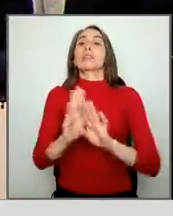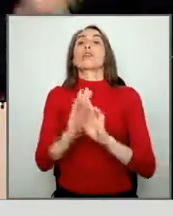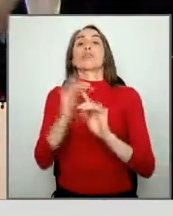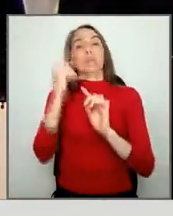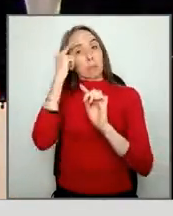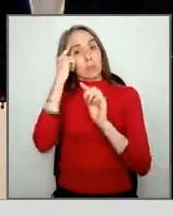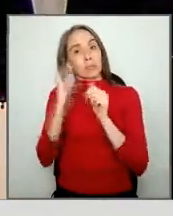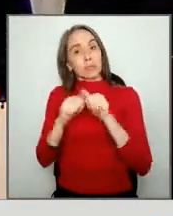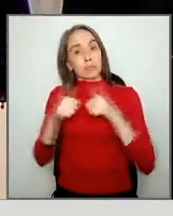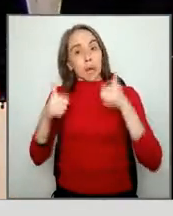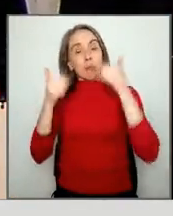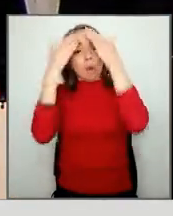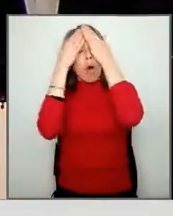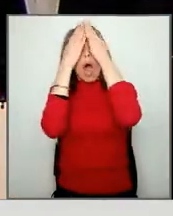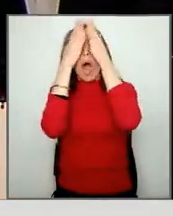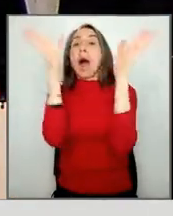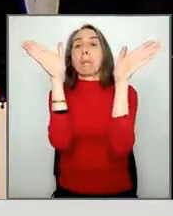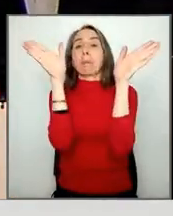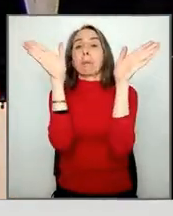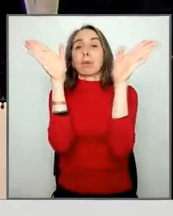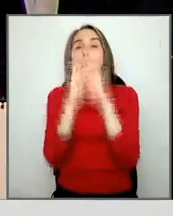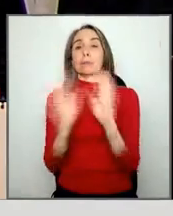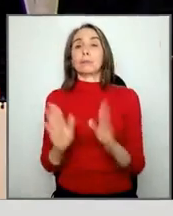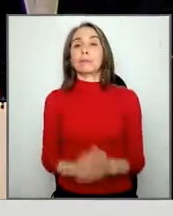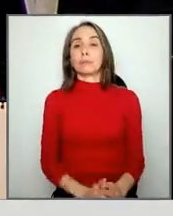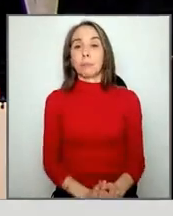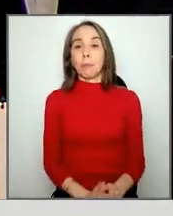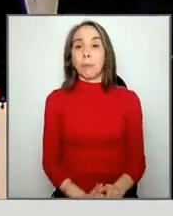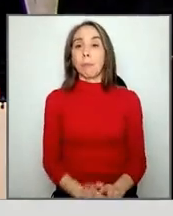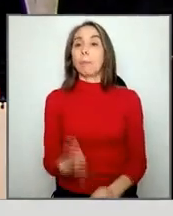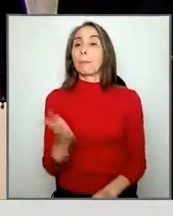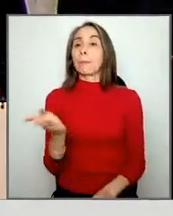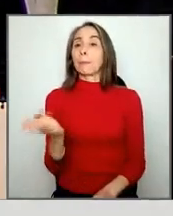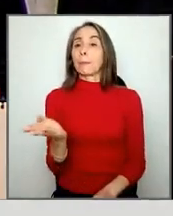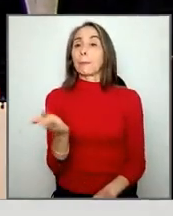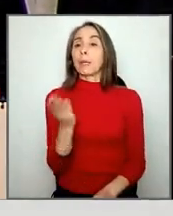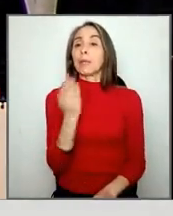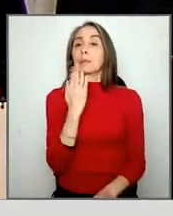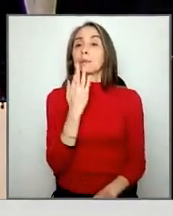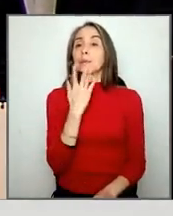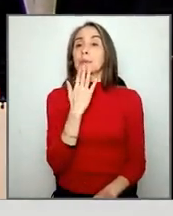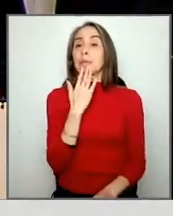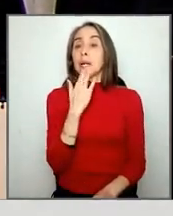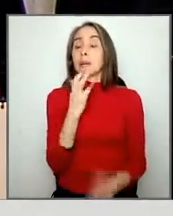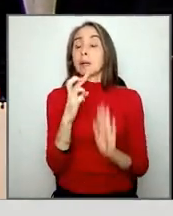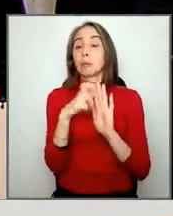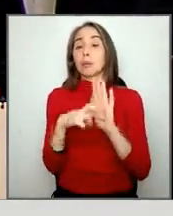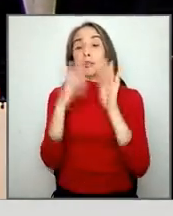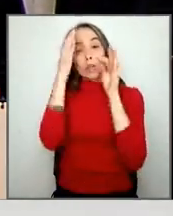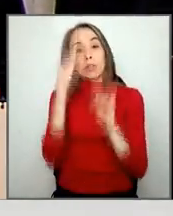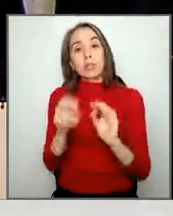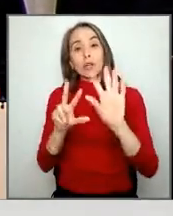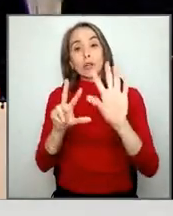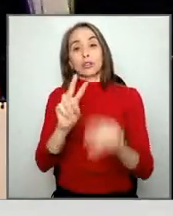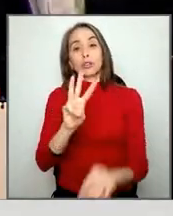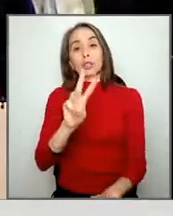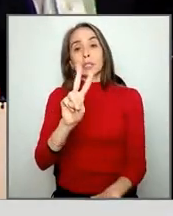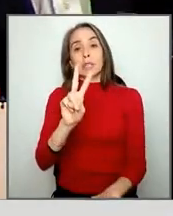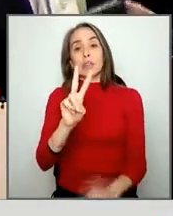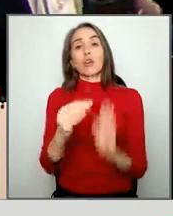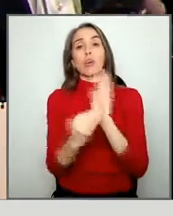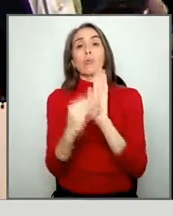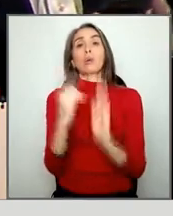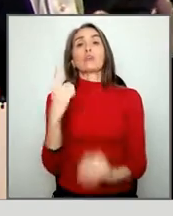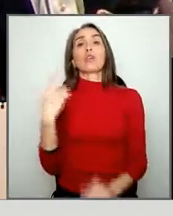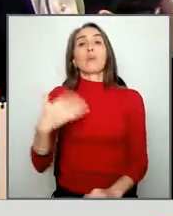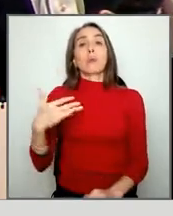a esto bien a continuación corresponde tratar la resolución ocho treinta y dos priorizada por el comité de frente amplio sin